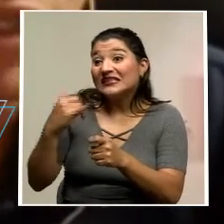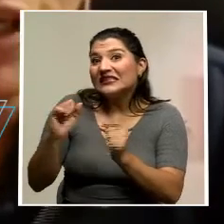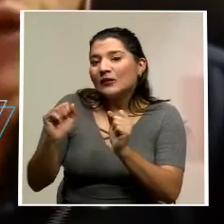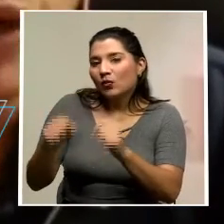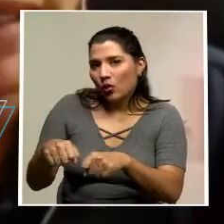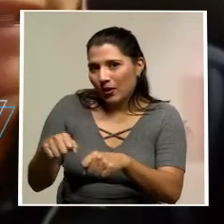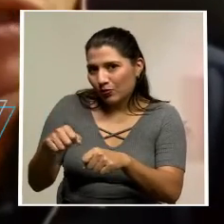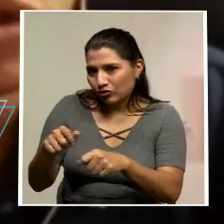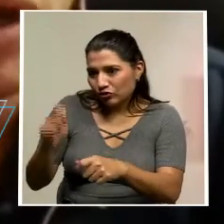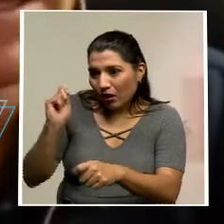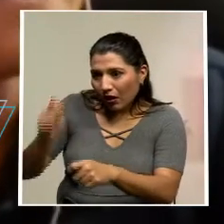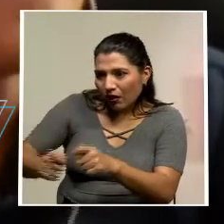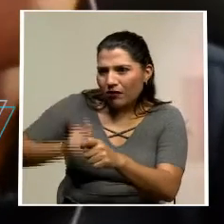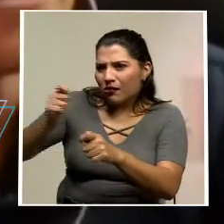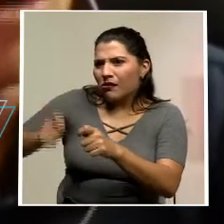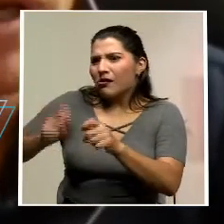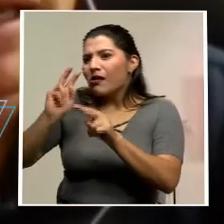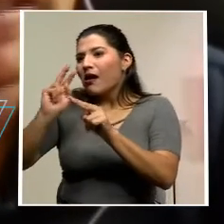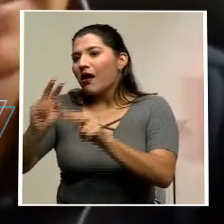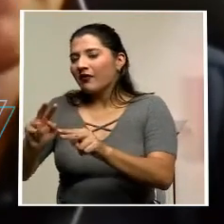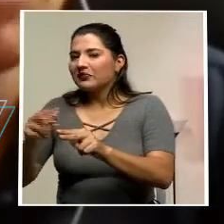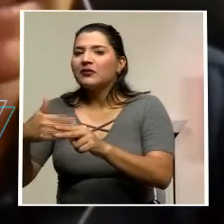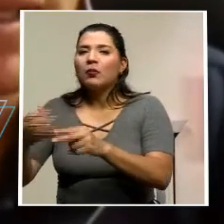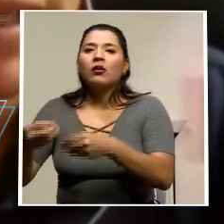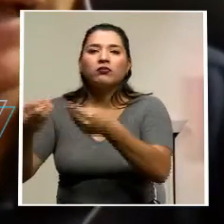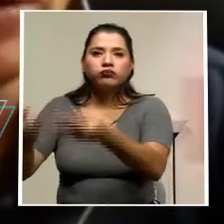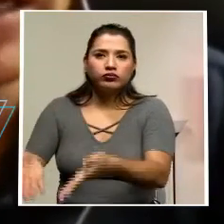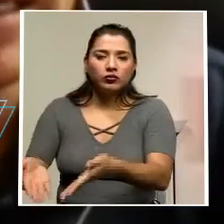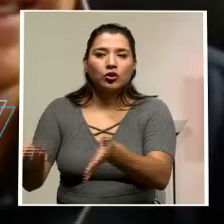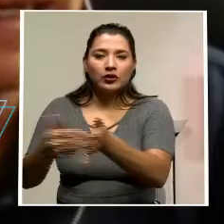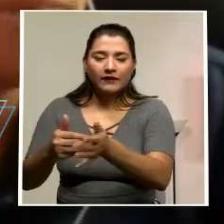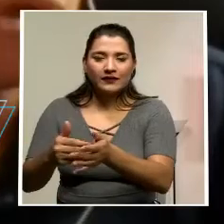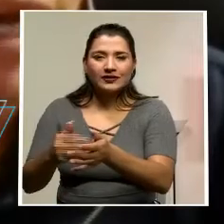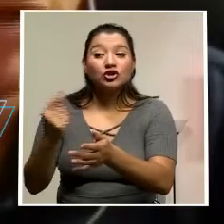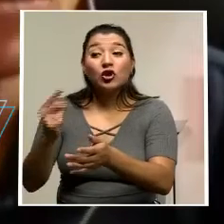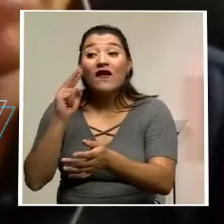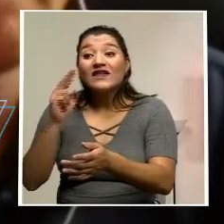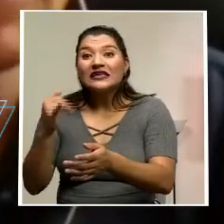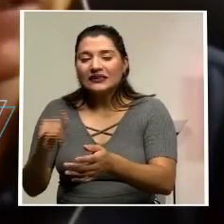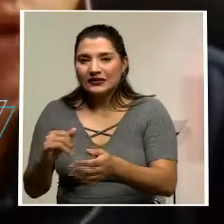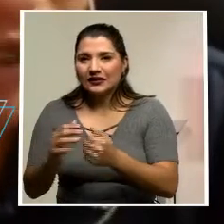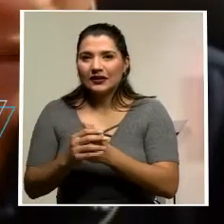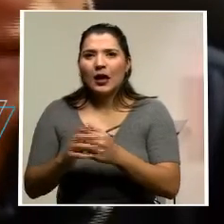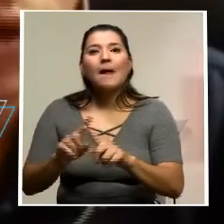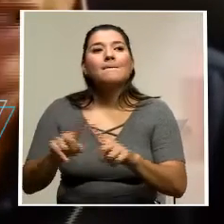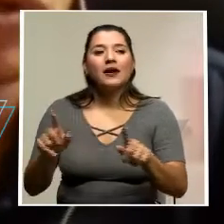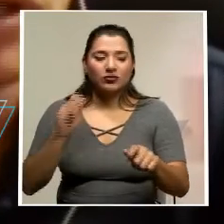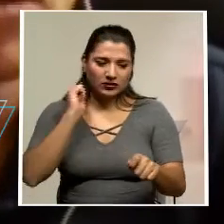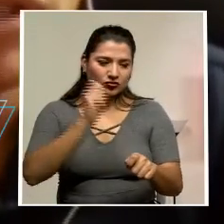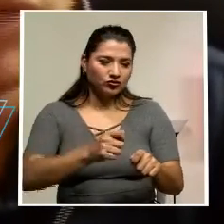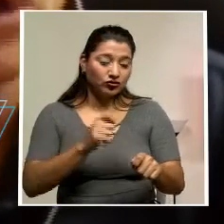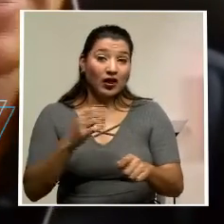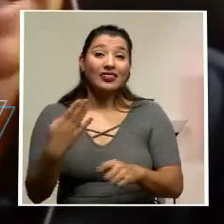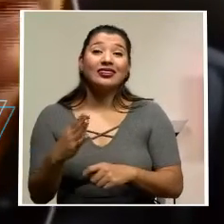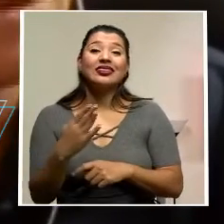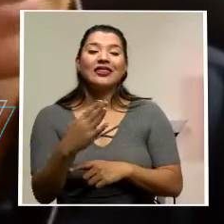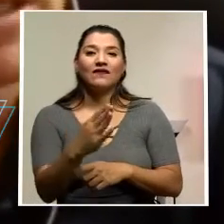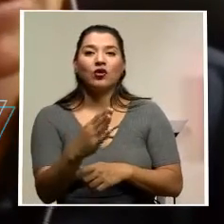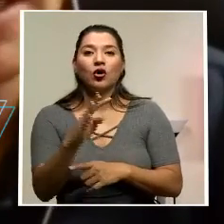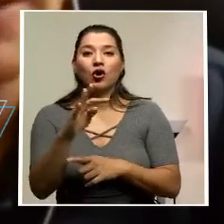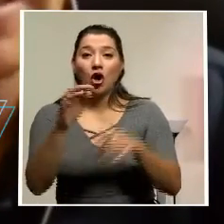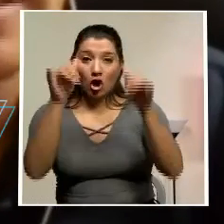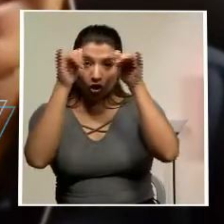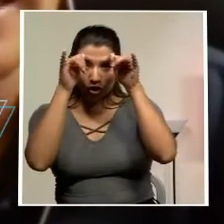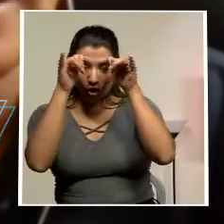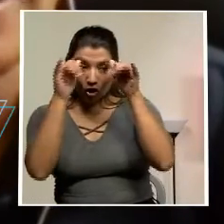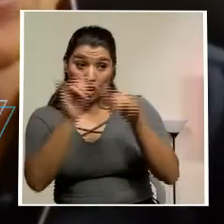hemos tenido éxito todavía, pero lo que sí hemos detectado y capturado son tiburones toro, que son estos tiburones de agua dulce que usted